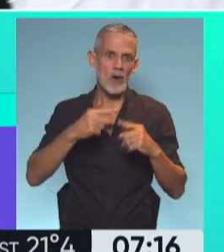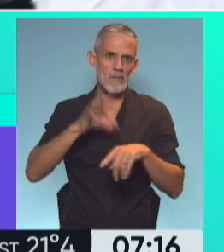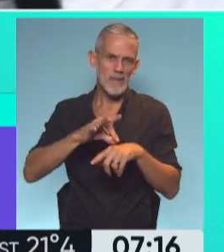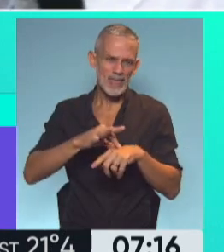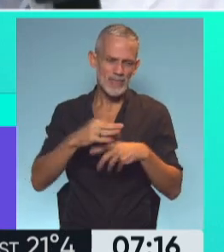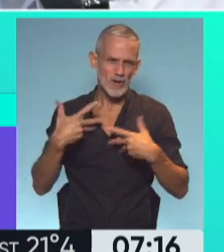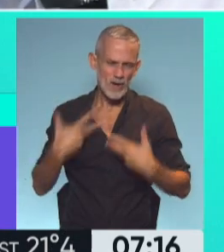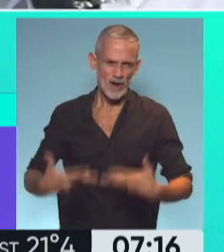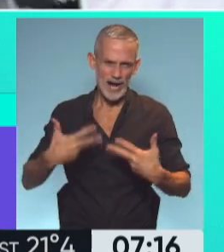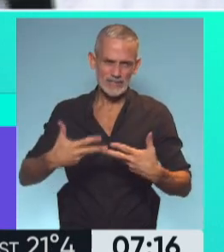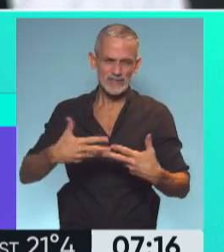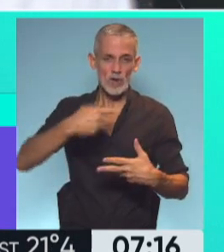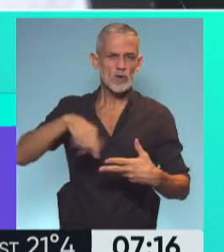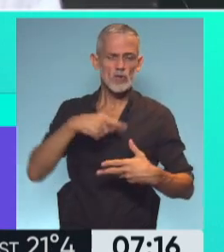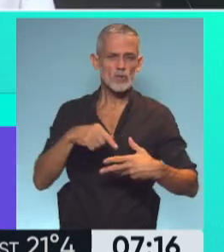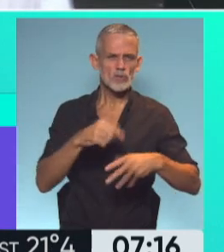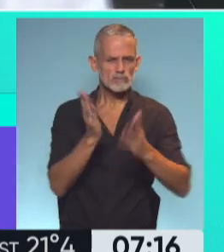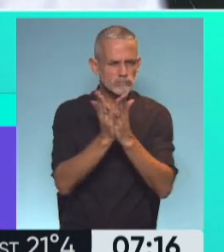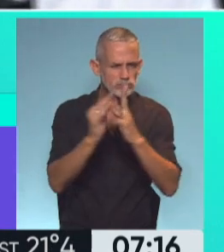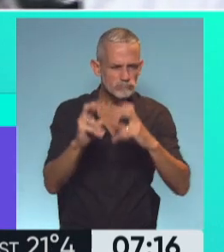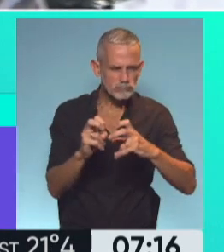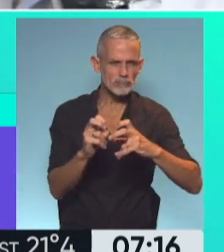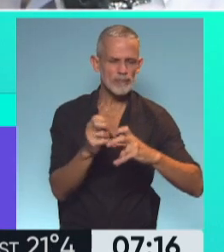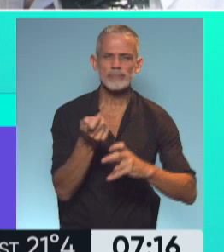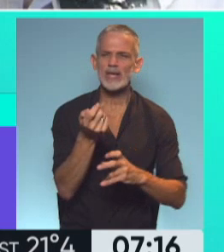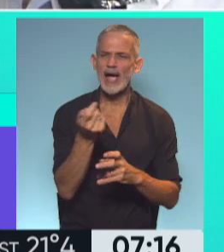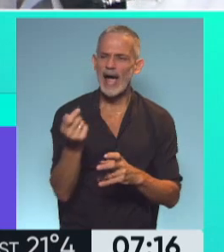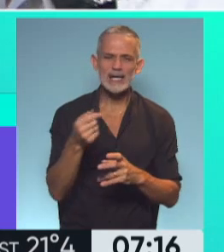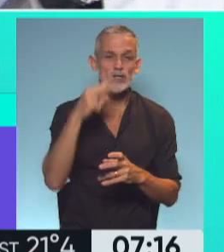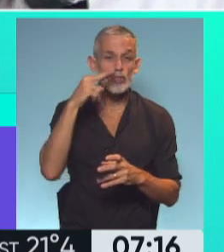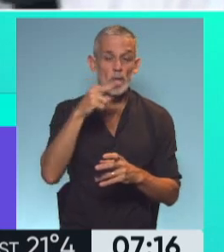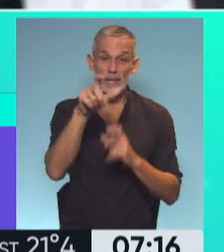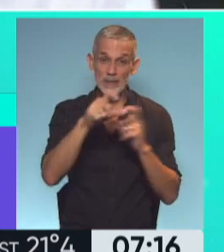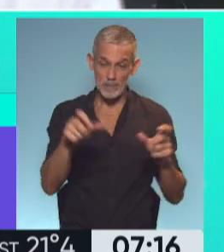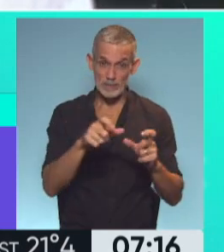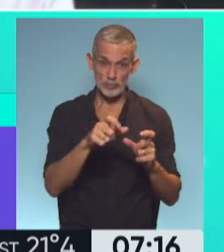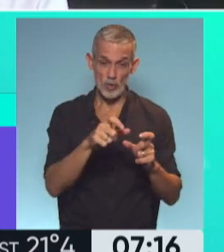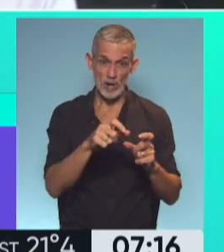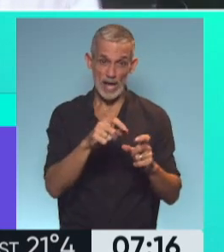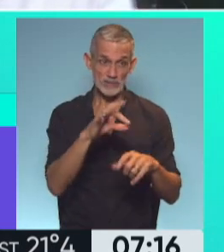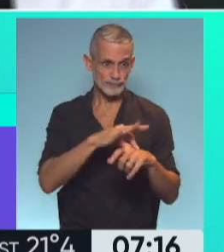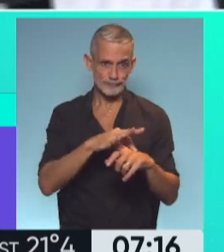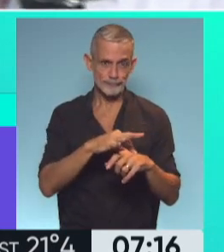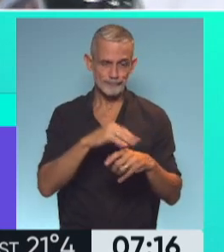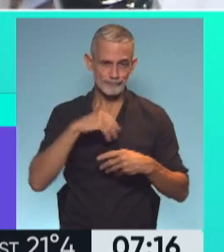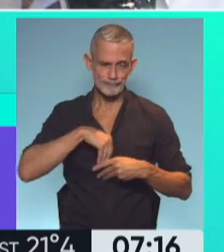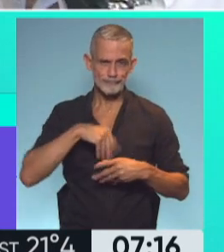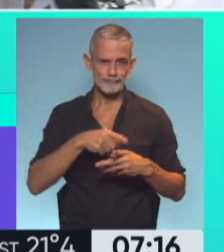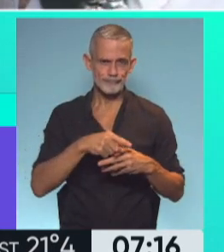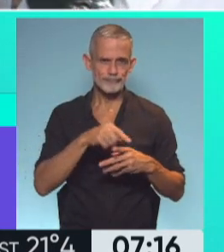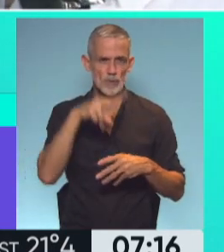hemos completado un estudio en casi 2.000 pacientes críticos en todo el país,